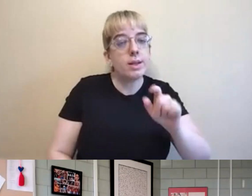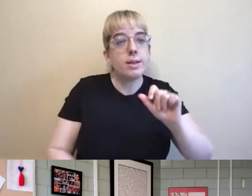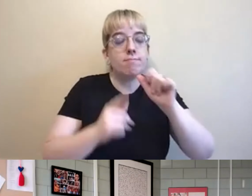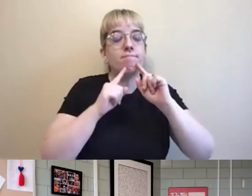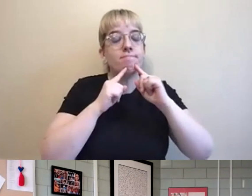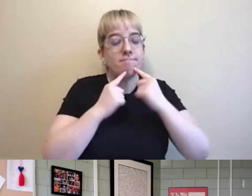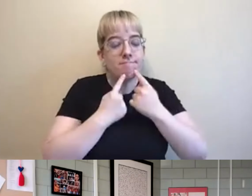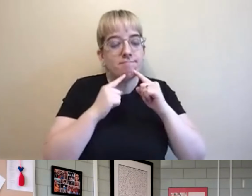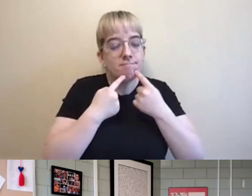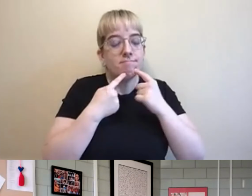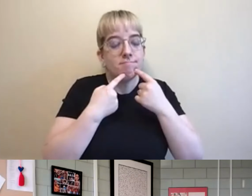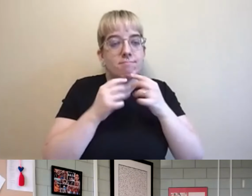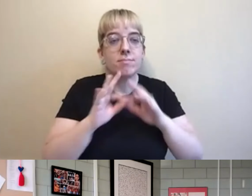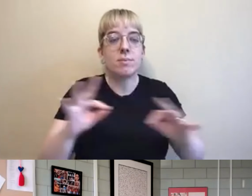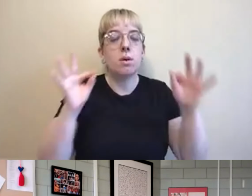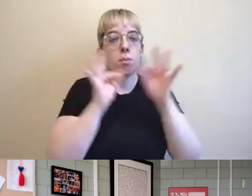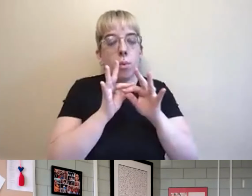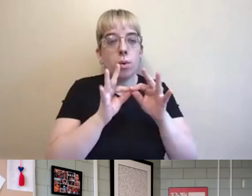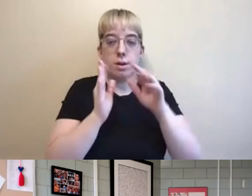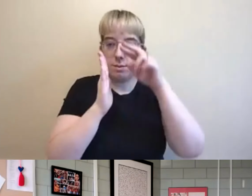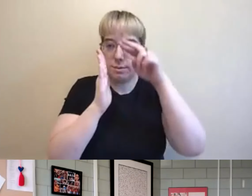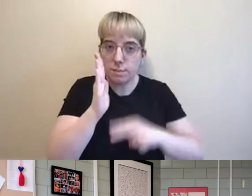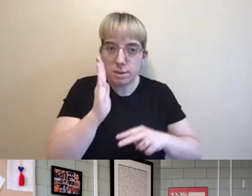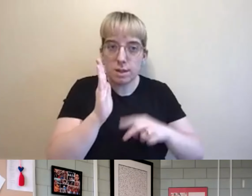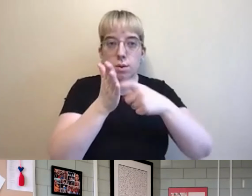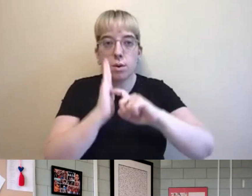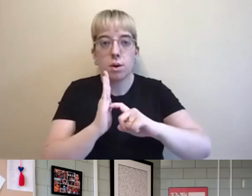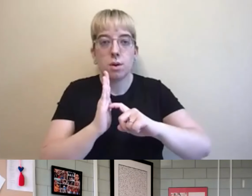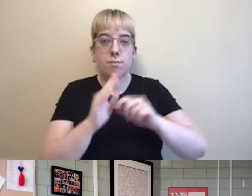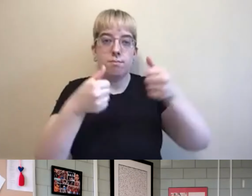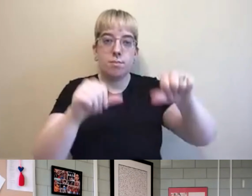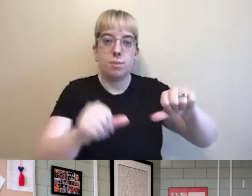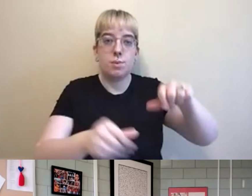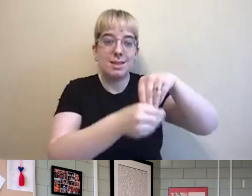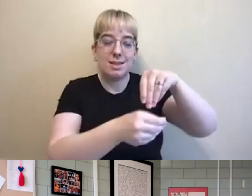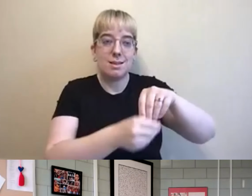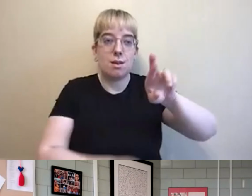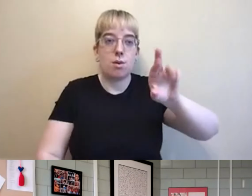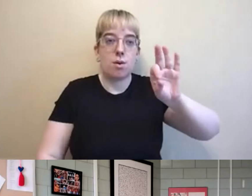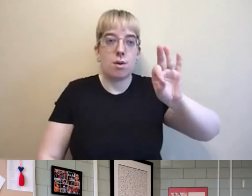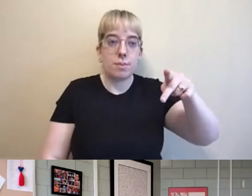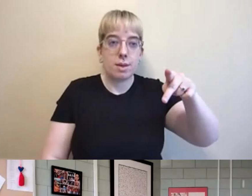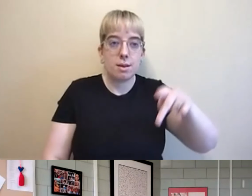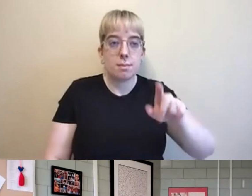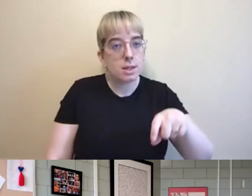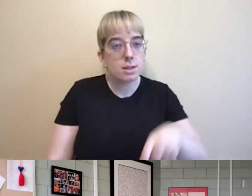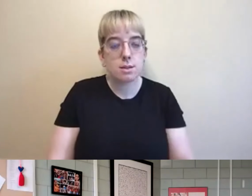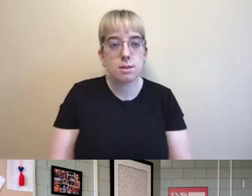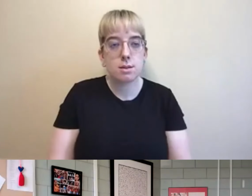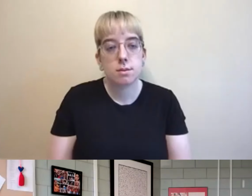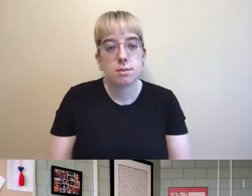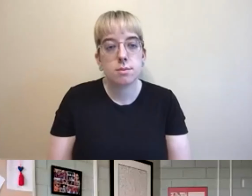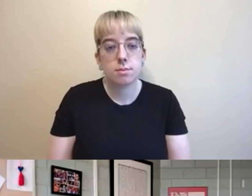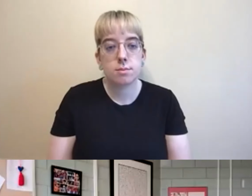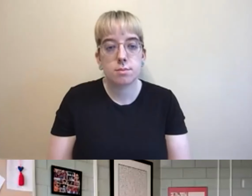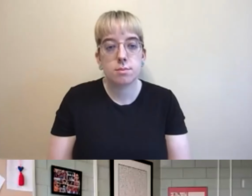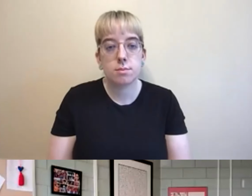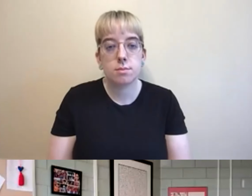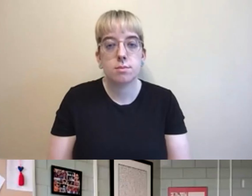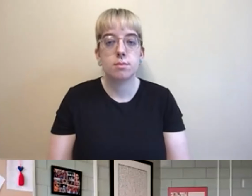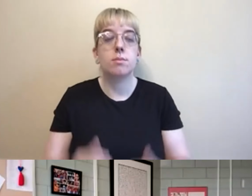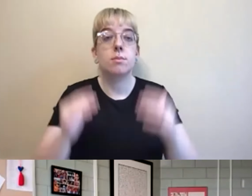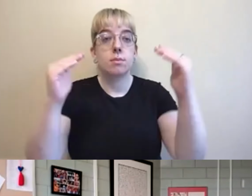leer la elegibilidad de lo que se ve en la solicitud de propuestas. So